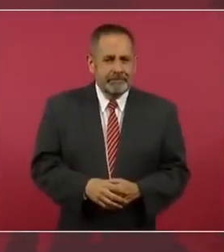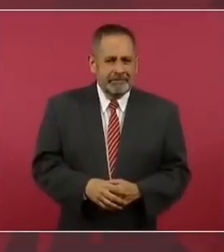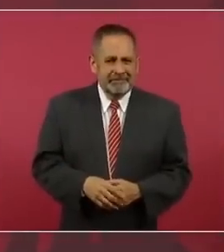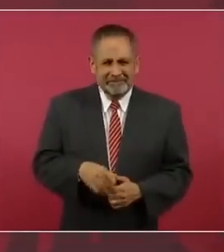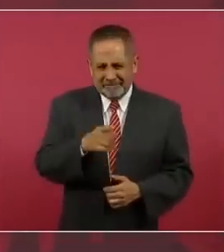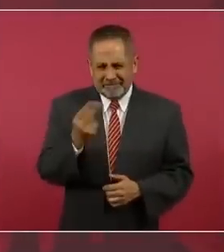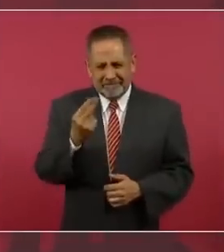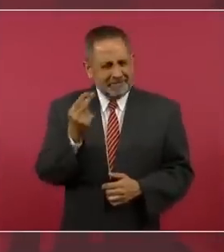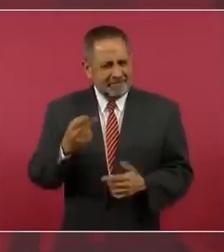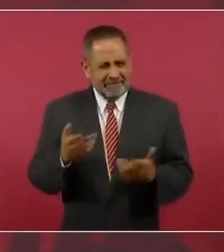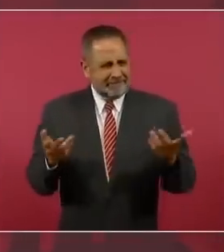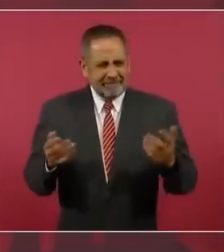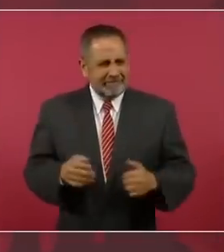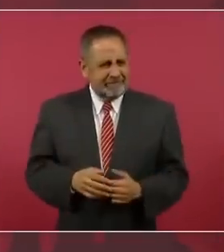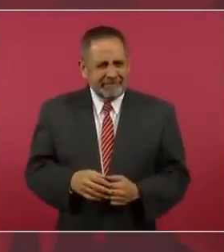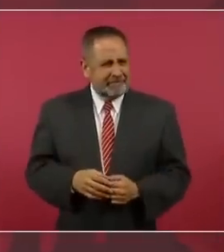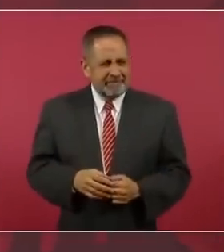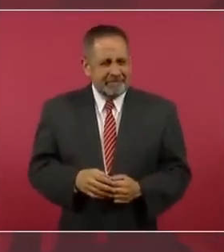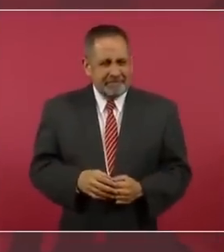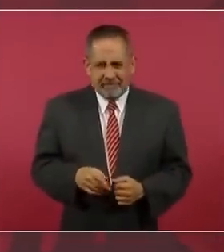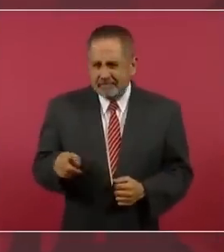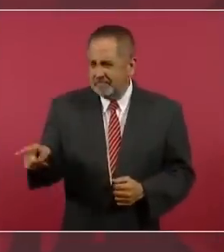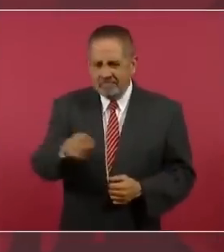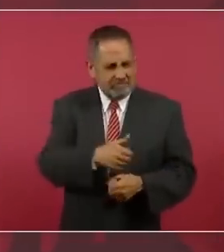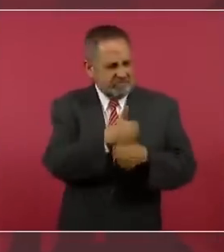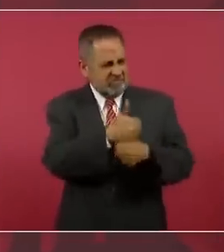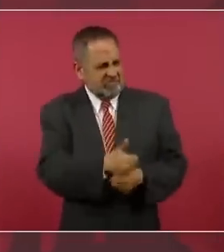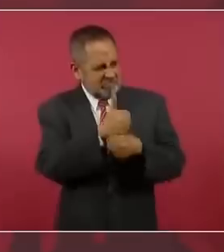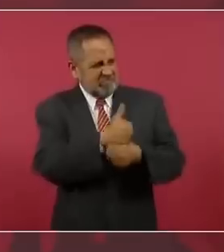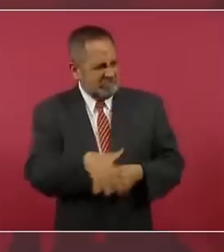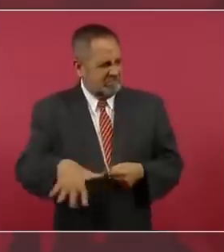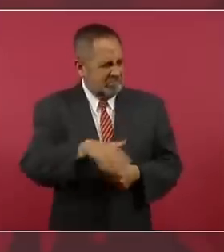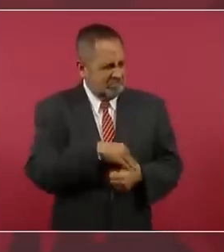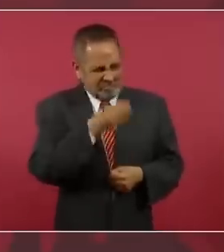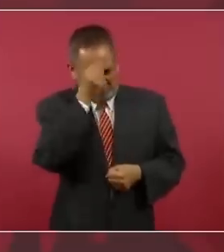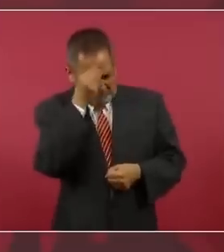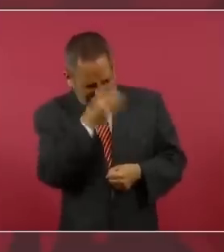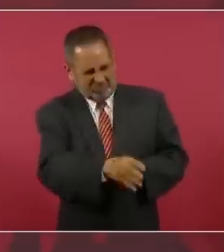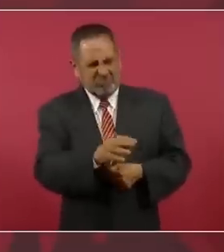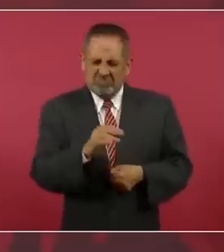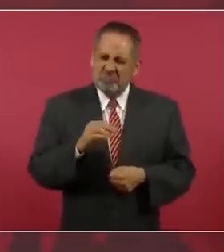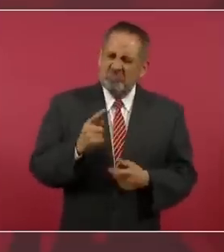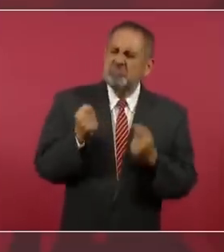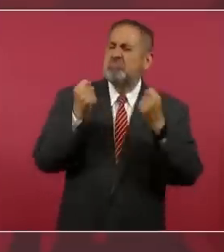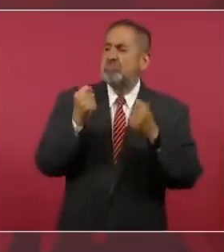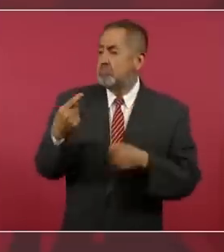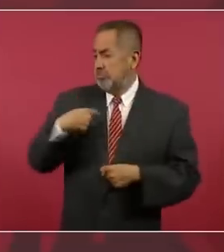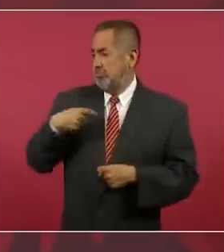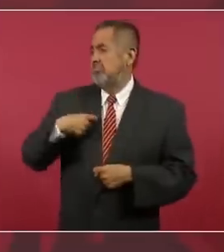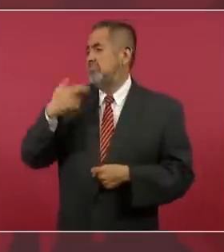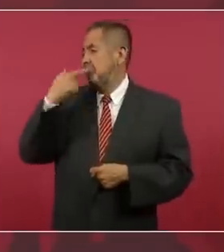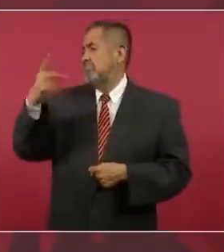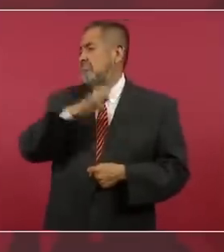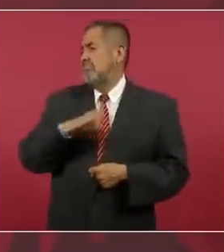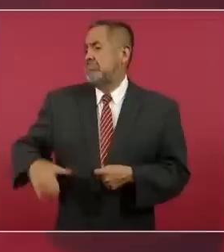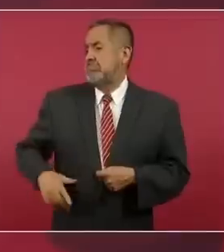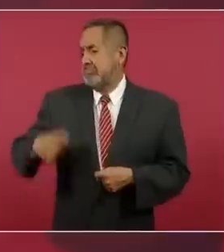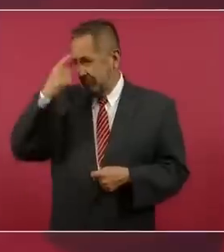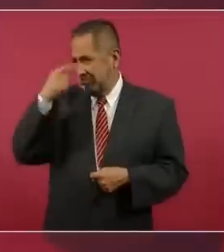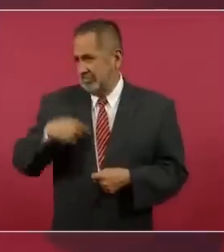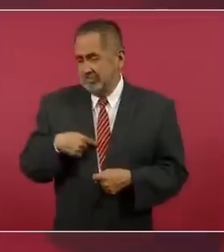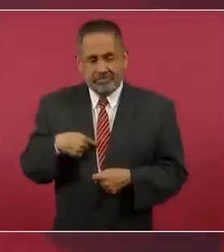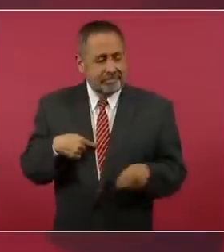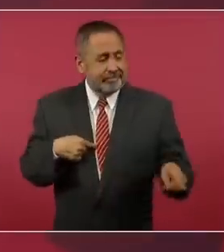valerse del dolor del pueblo, del dolor del migrante, de la